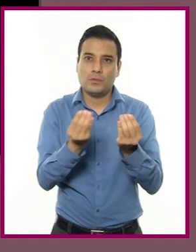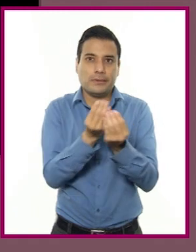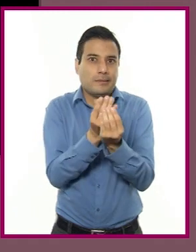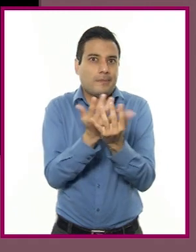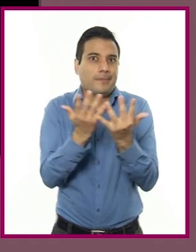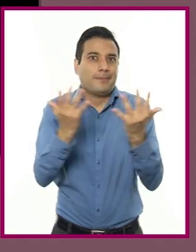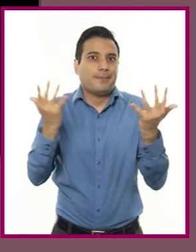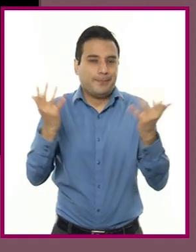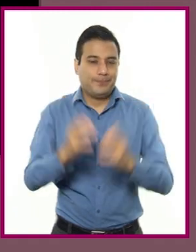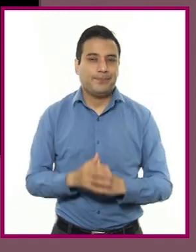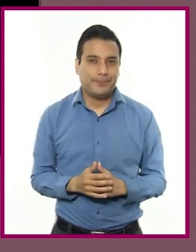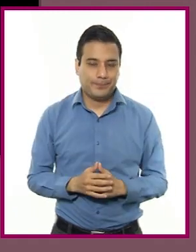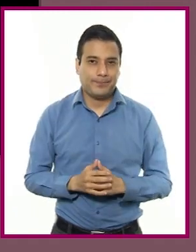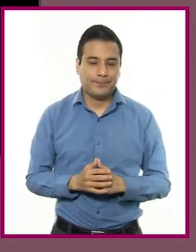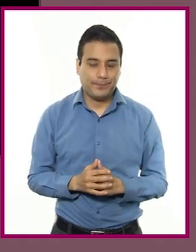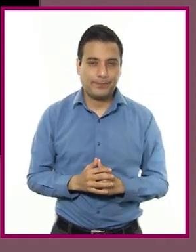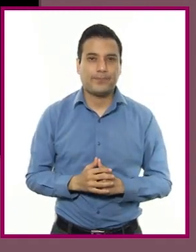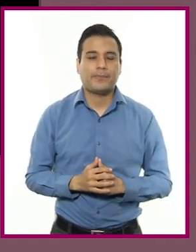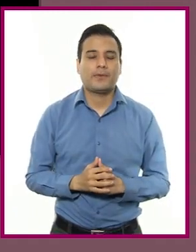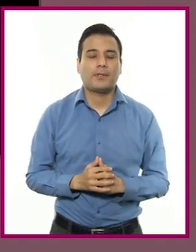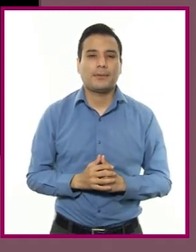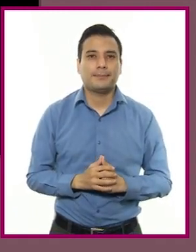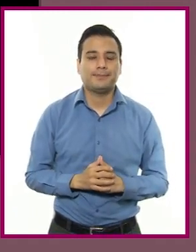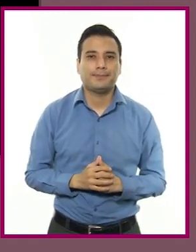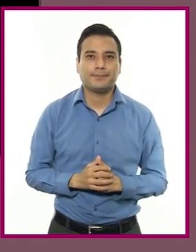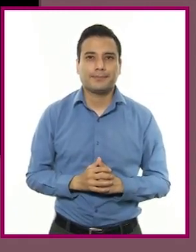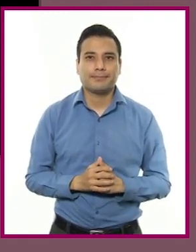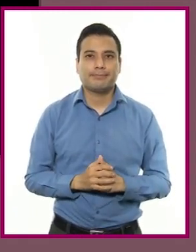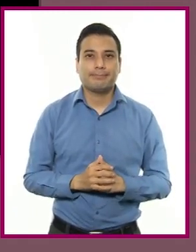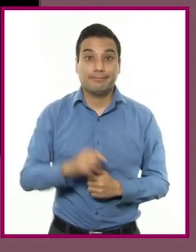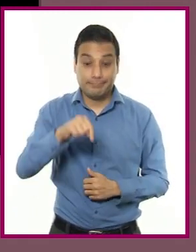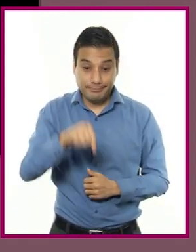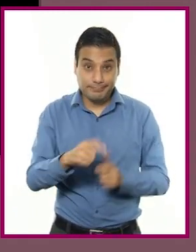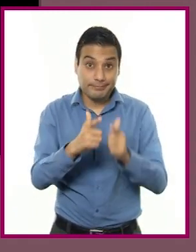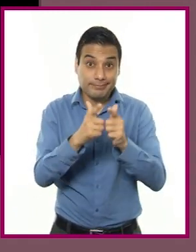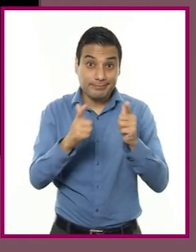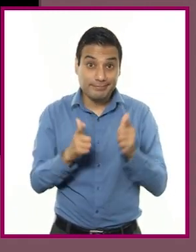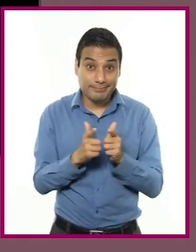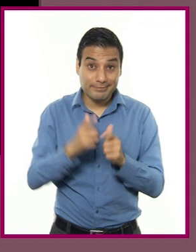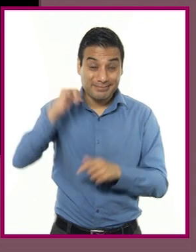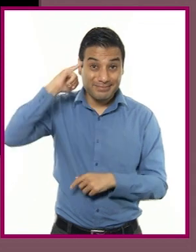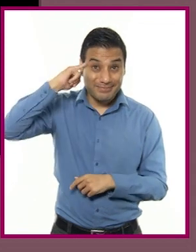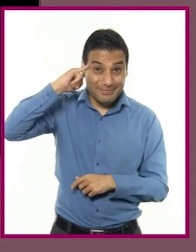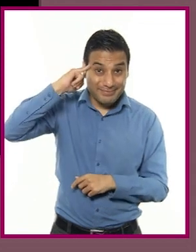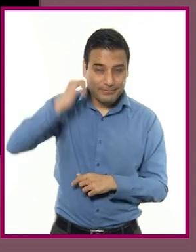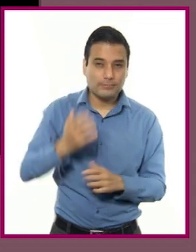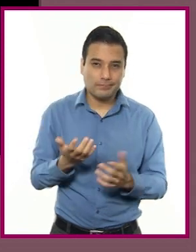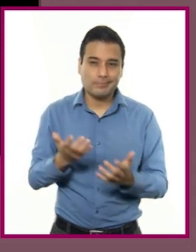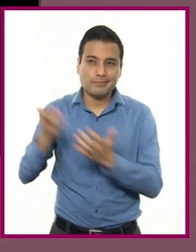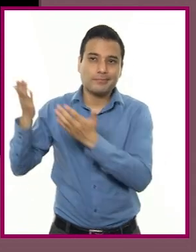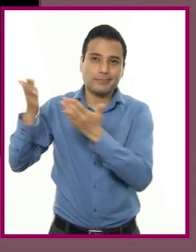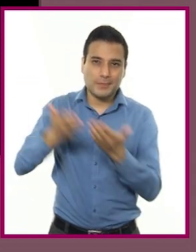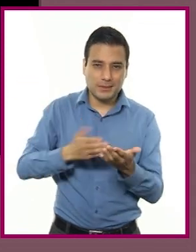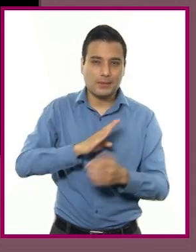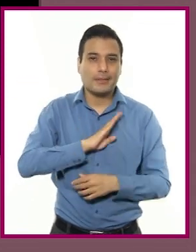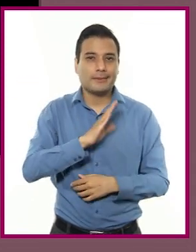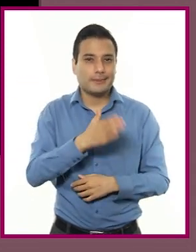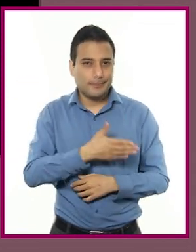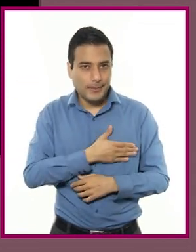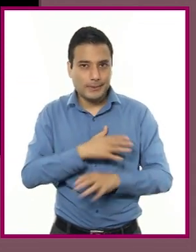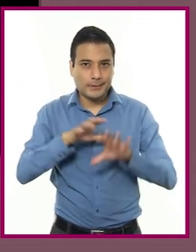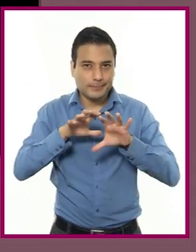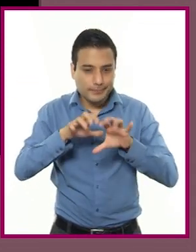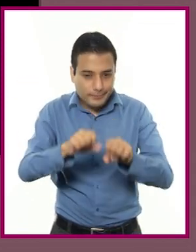poblaciones, que además fueron conquistadas en diferentes momentos, tuvieron contactos con grupos